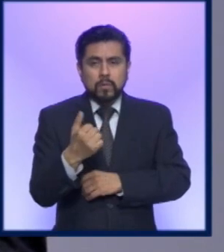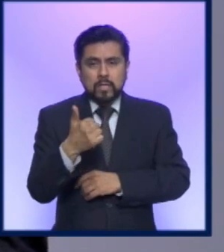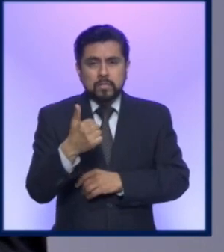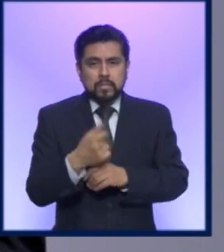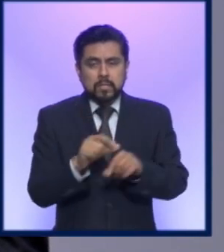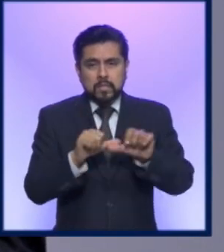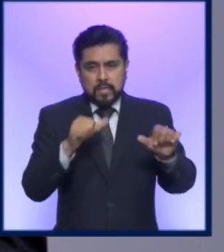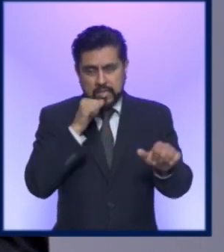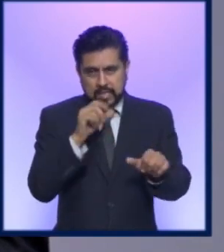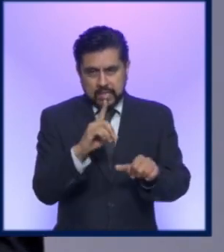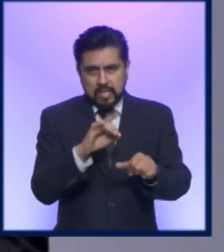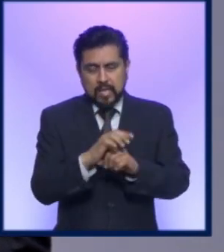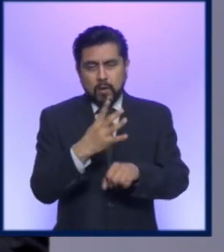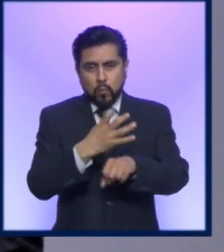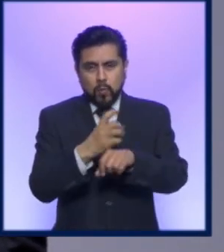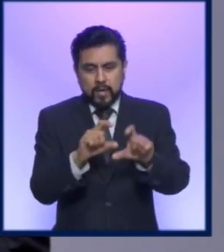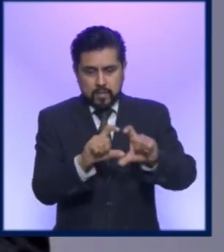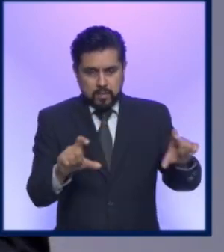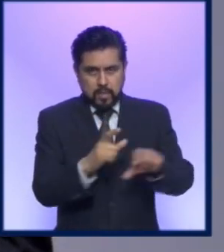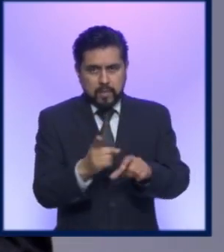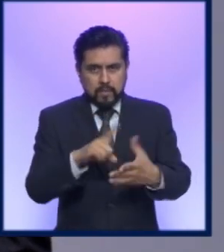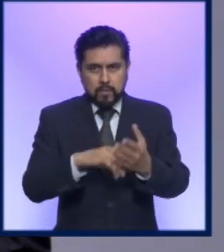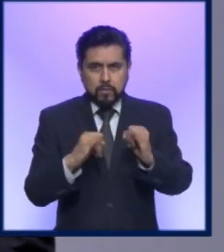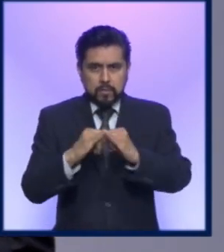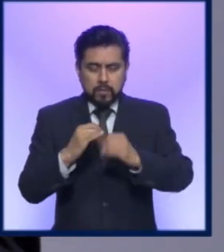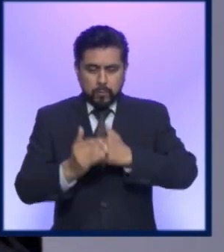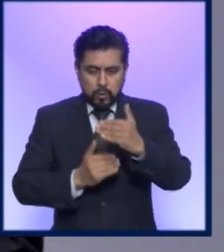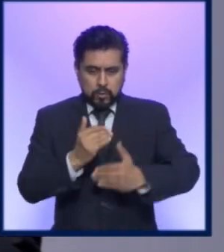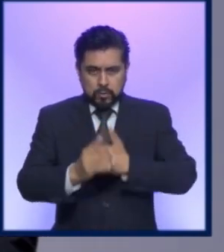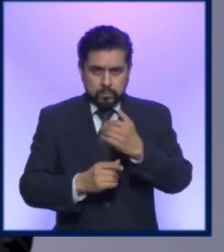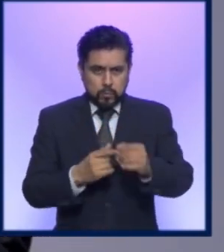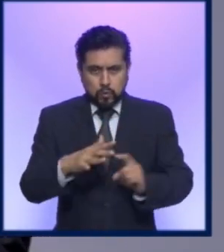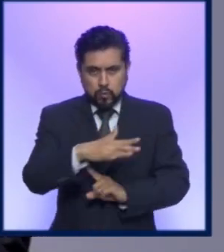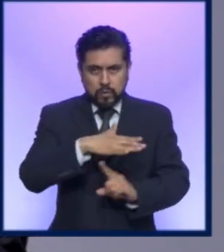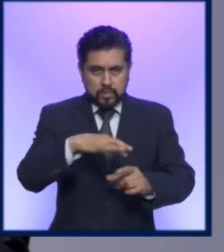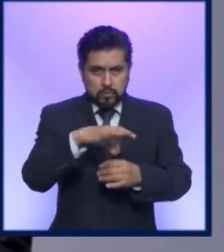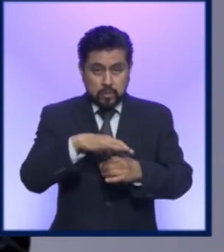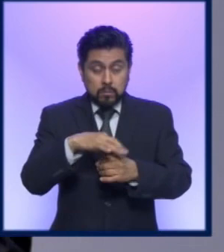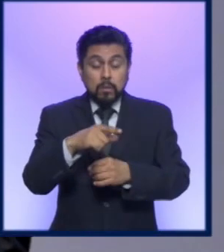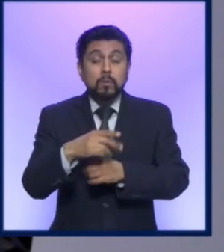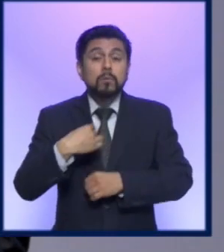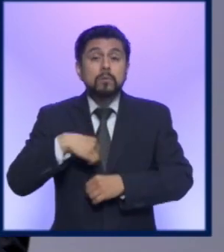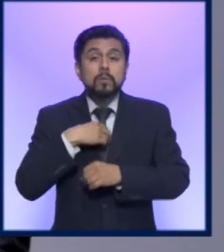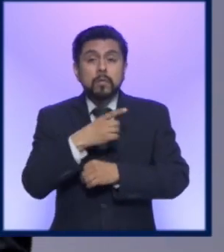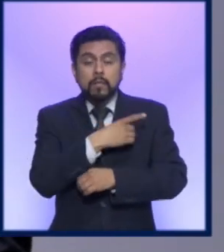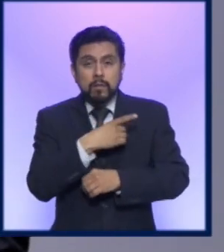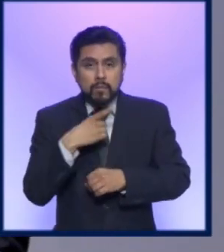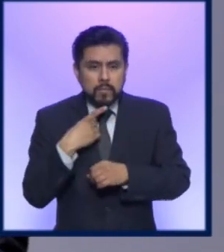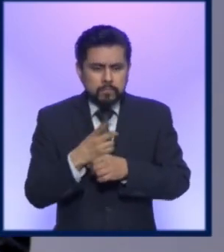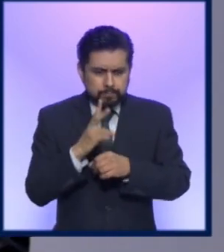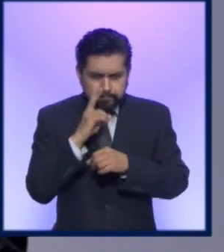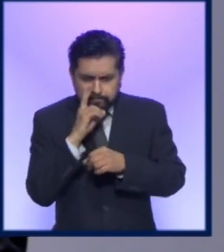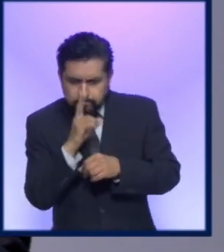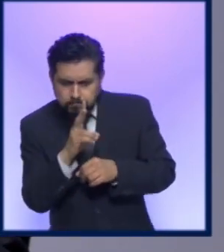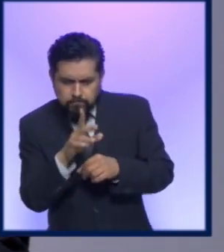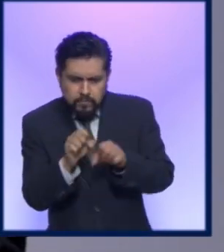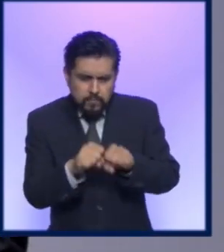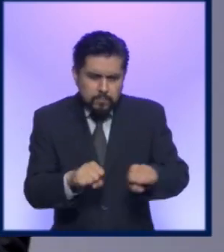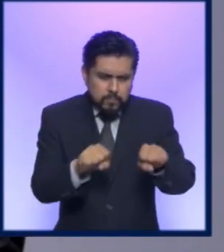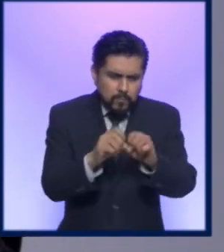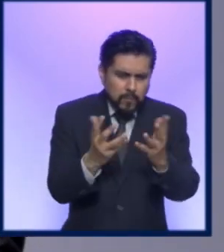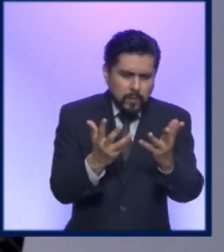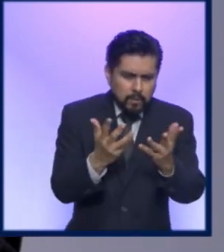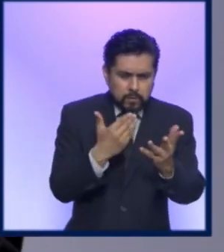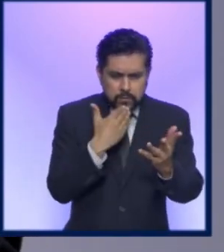inciso de fracción cuarta de la ley general de instituciones y procedimientos electorales tenemos que determinar o más bien dicho Lo que hizo la sala fue determinar si se